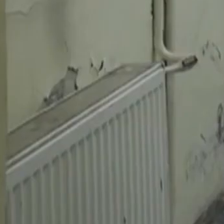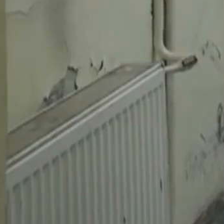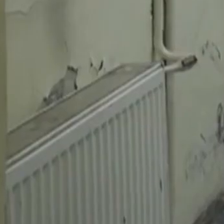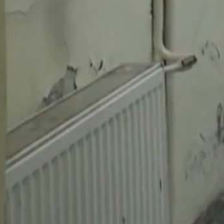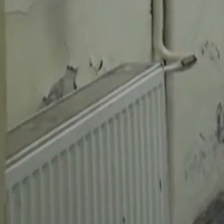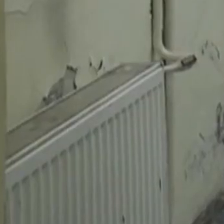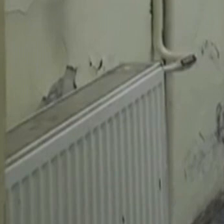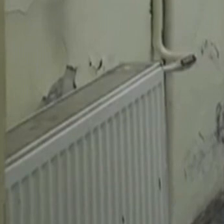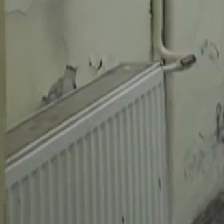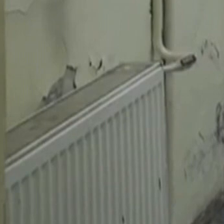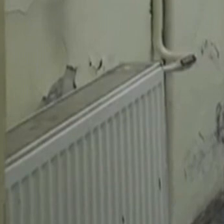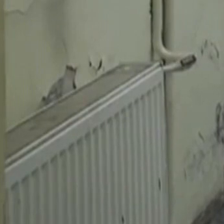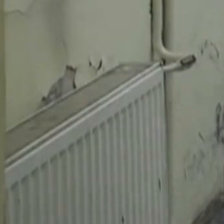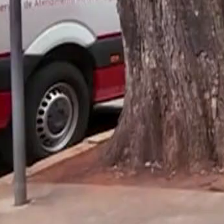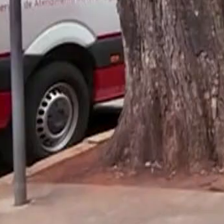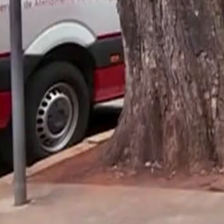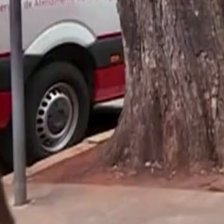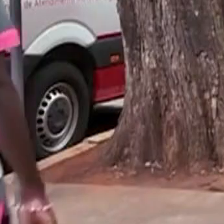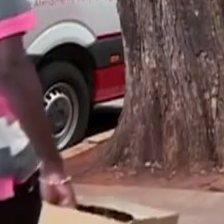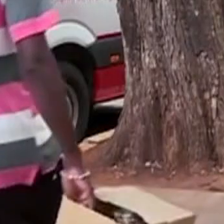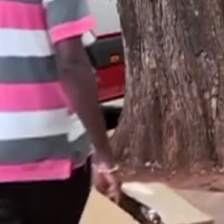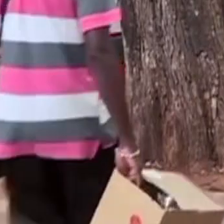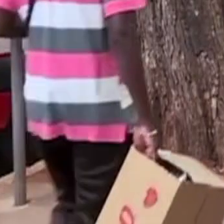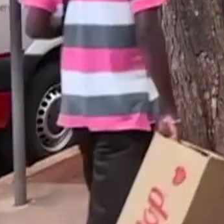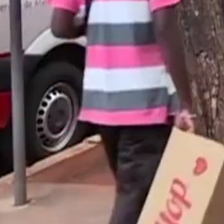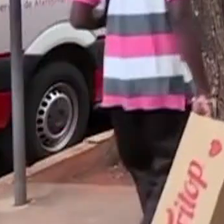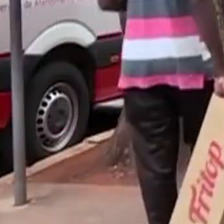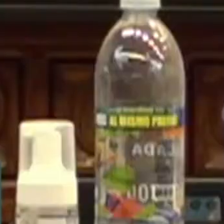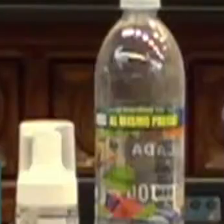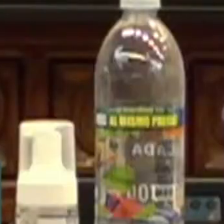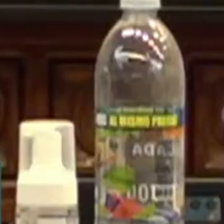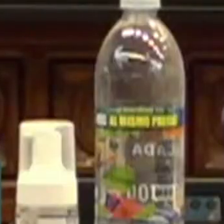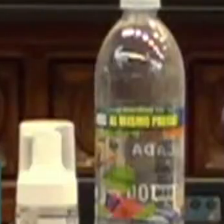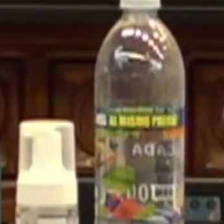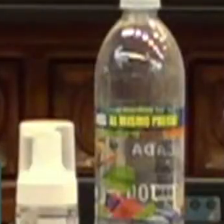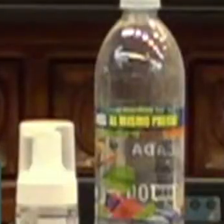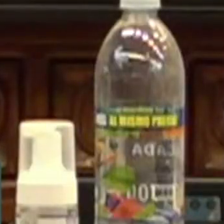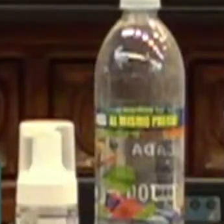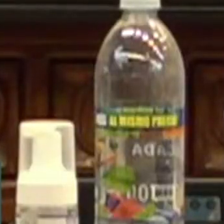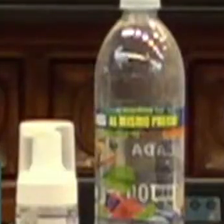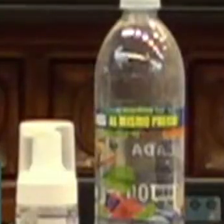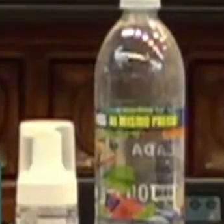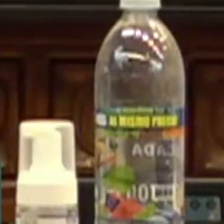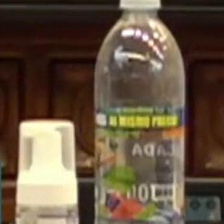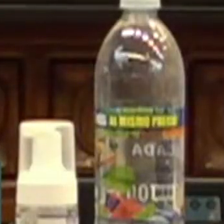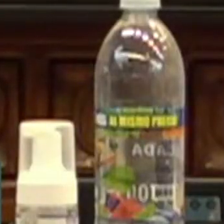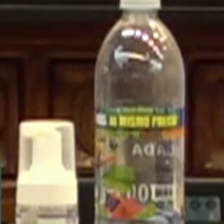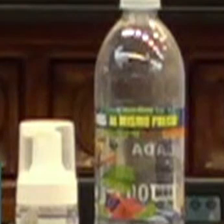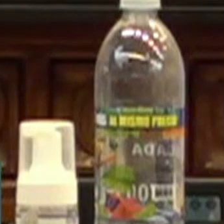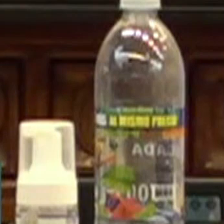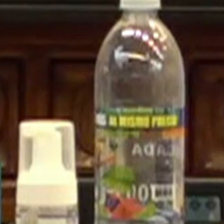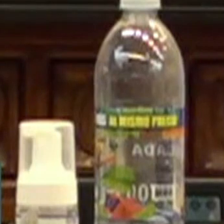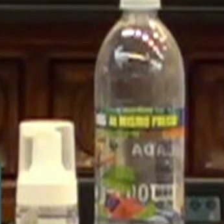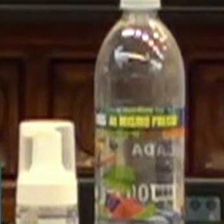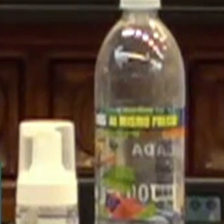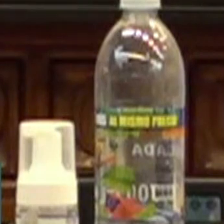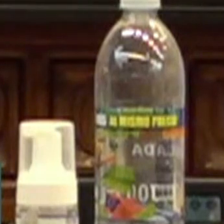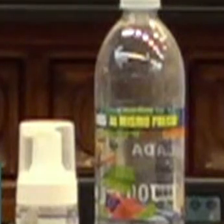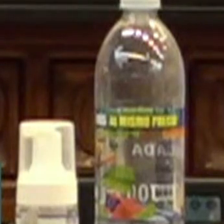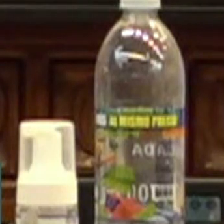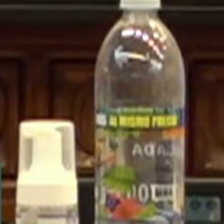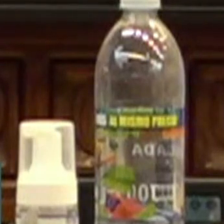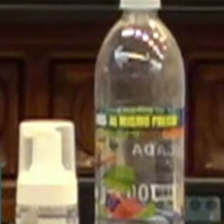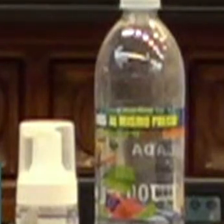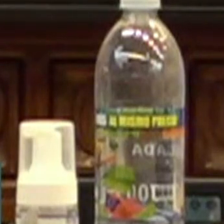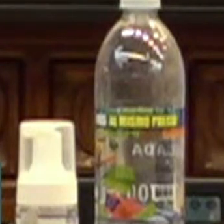pandemia COVID-19, el diputado del Partido de la Golondrina, Guillermo Gallegos, cree que es necesario la compra inmediata